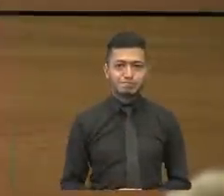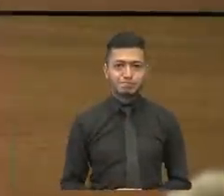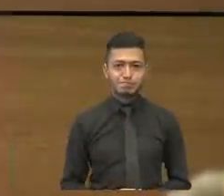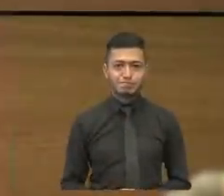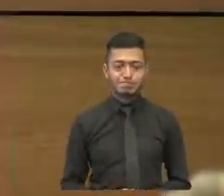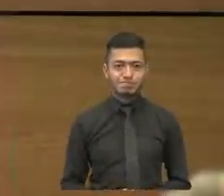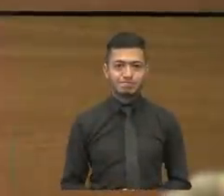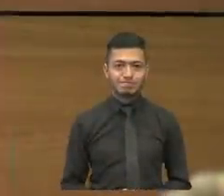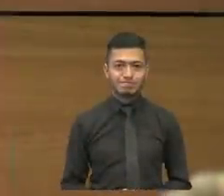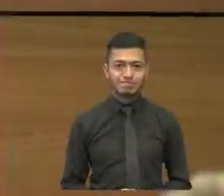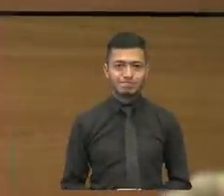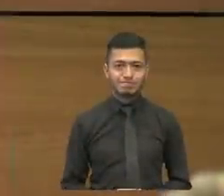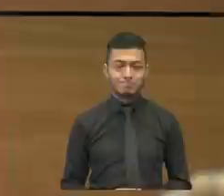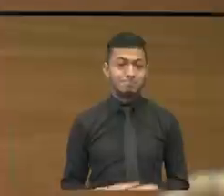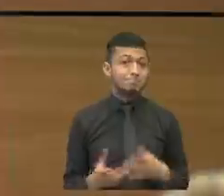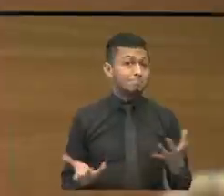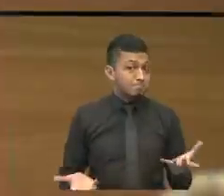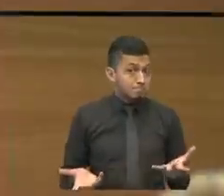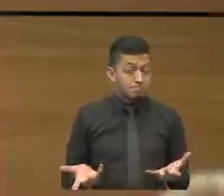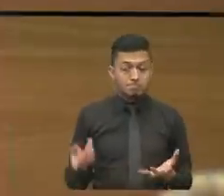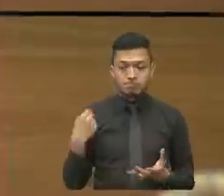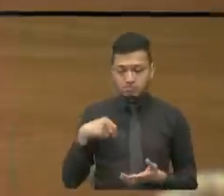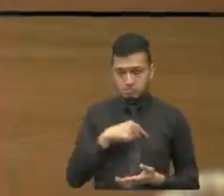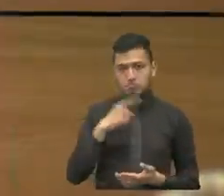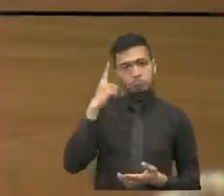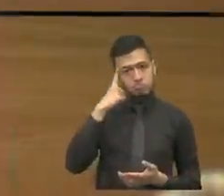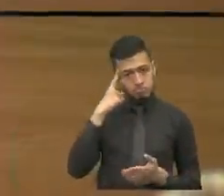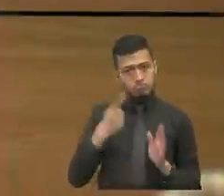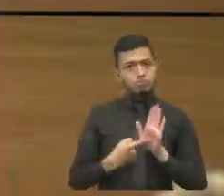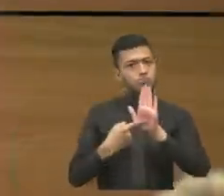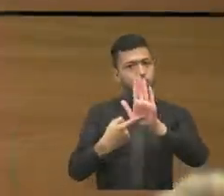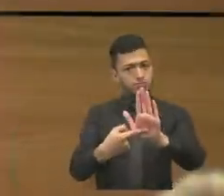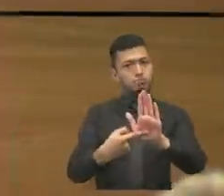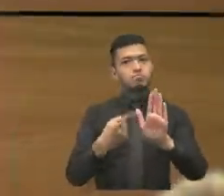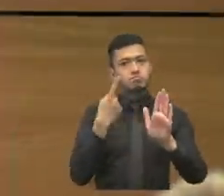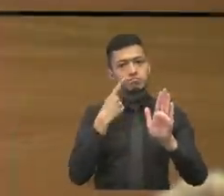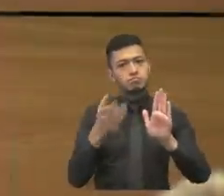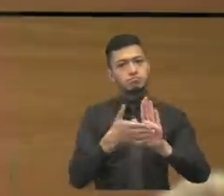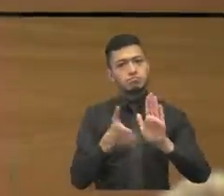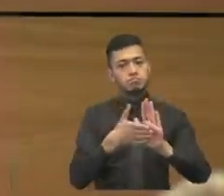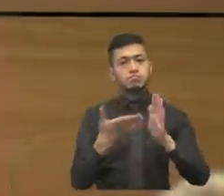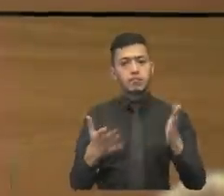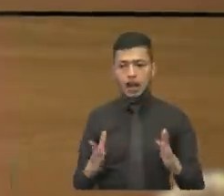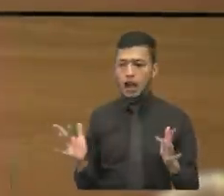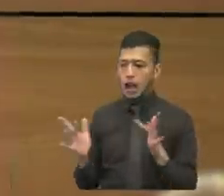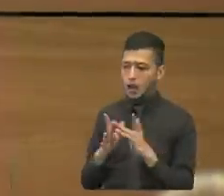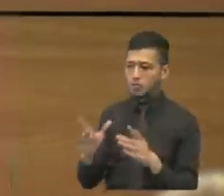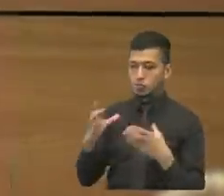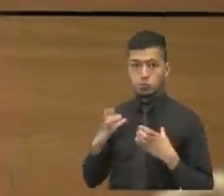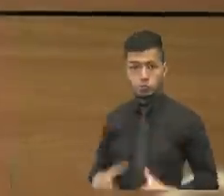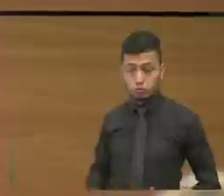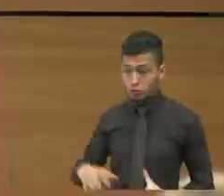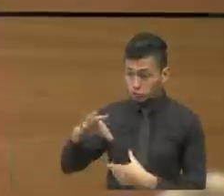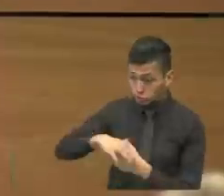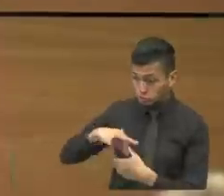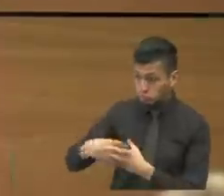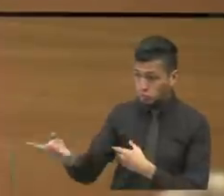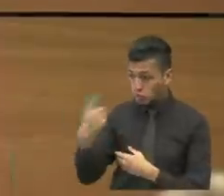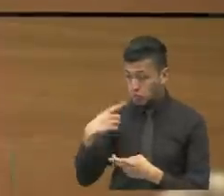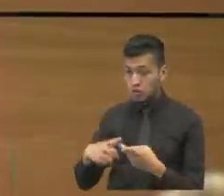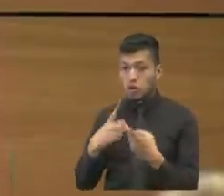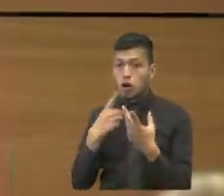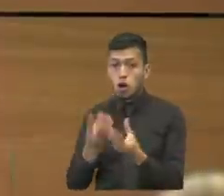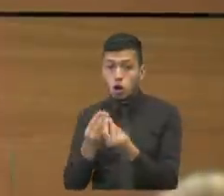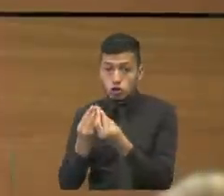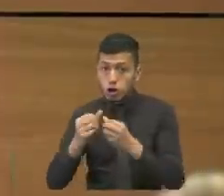Entonces, aquí creemos, como lo hemos sustentado en la presentación, que estamos cumpliendo con los mandatos de la ciudadanía en las urnas, con los mandatos del Consejo de